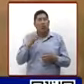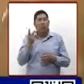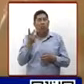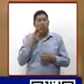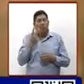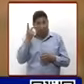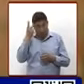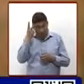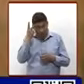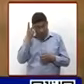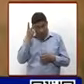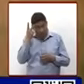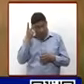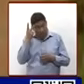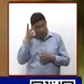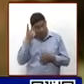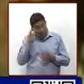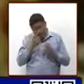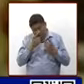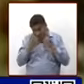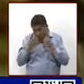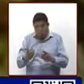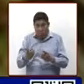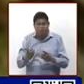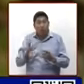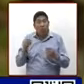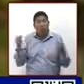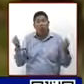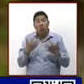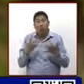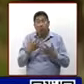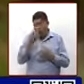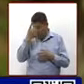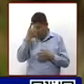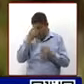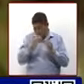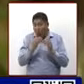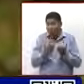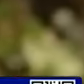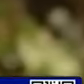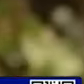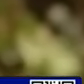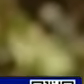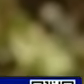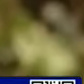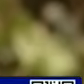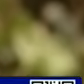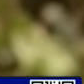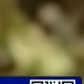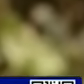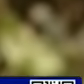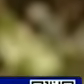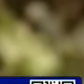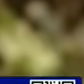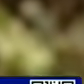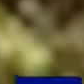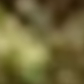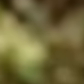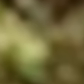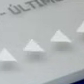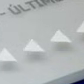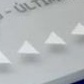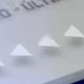mamás hagan sus denuncias, que no tengan miedo al colegio ni a nadie, porque obviamente primeramente está la seguridad de sus hijos e hijas.